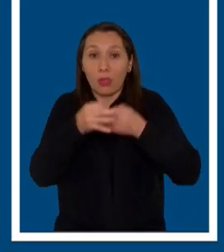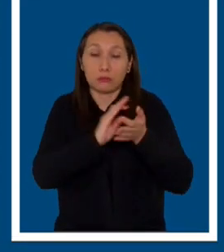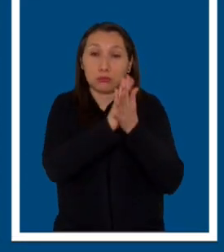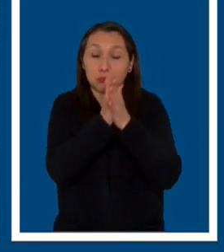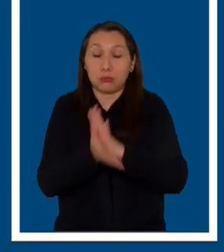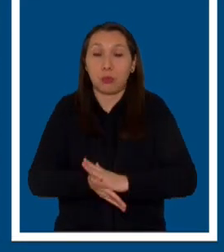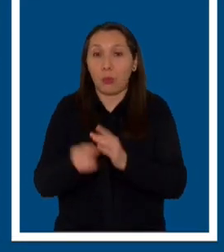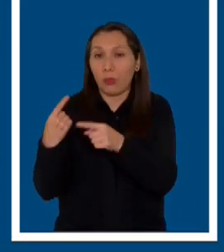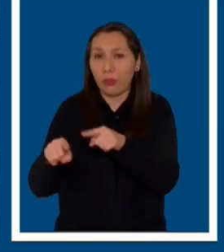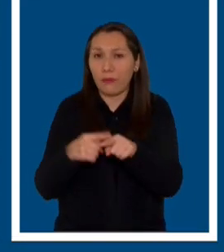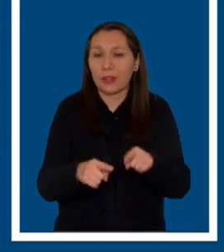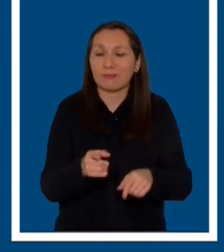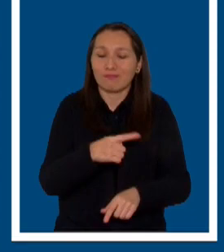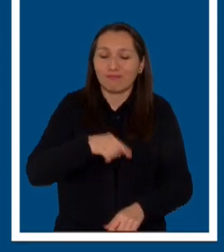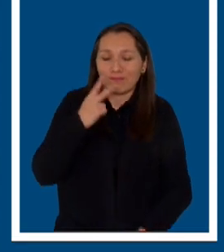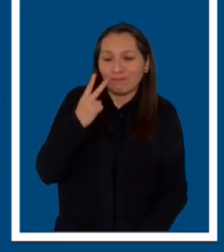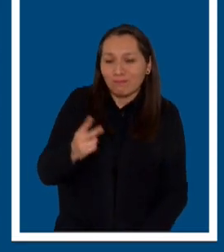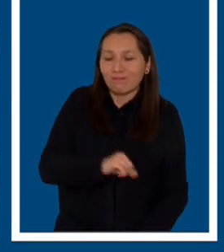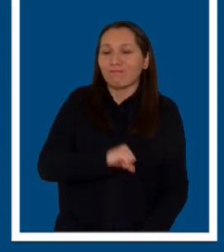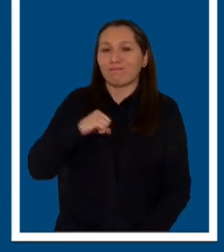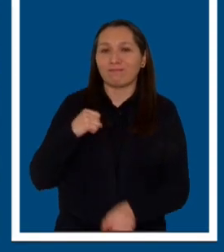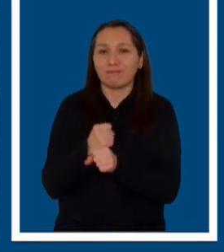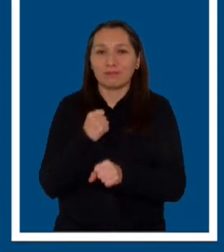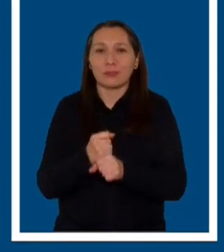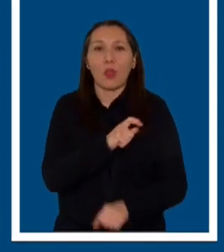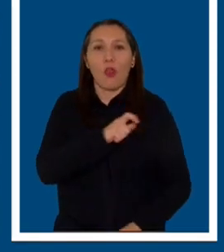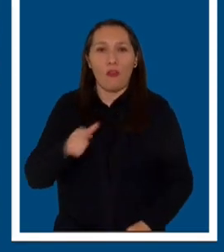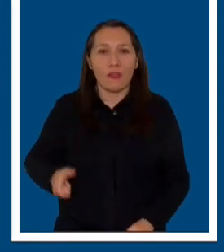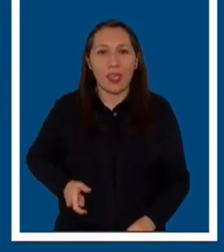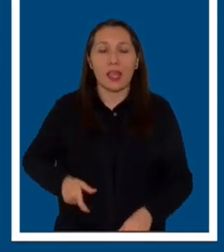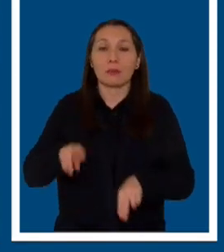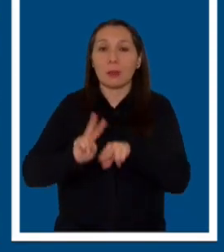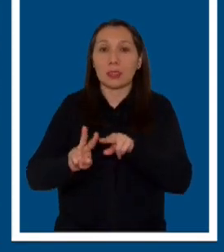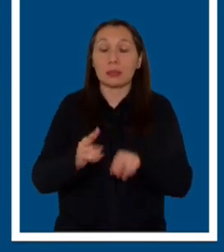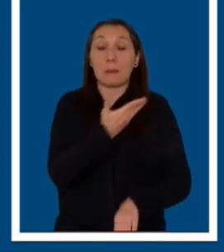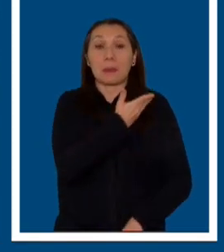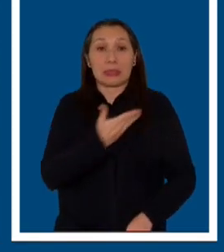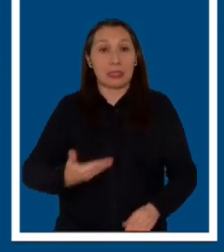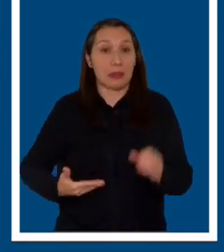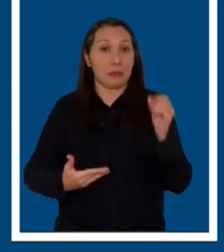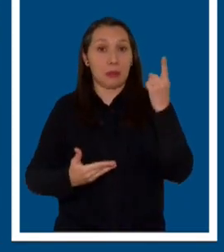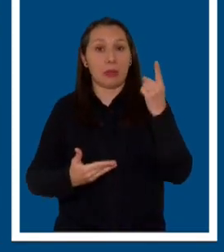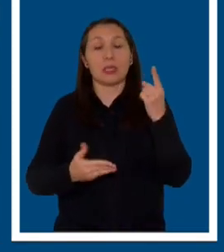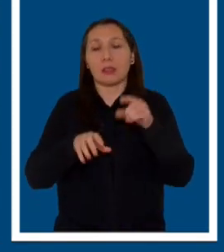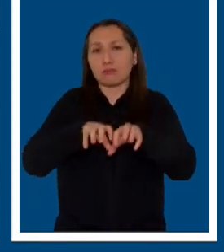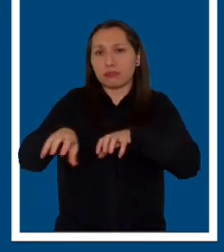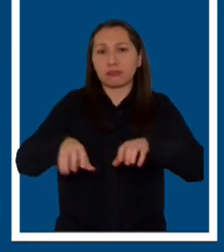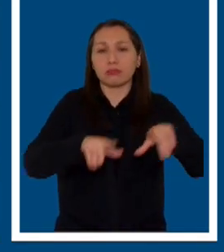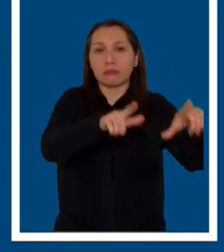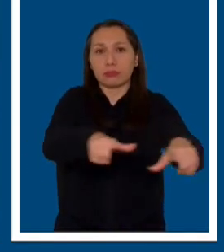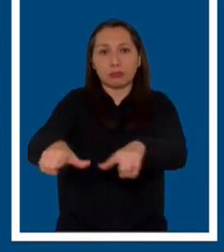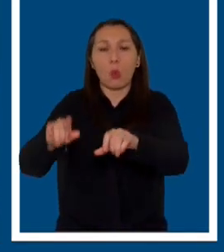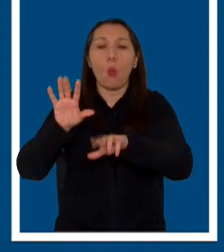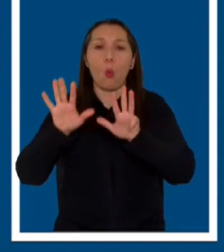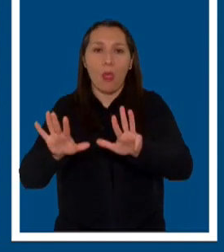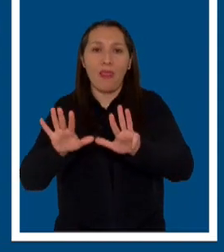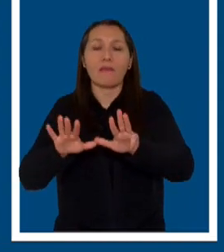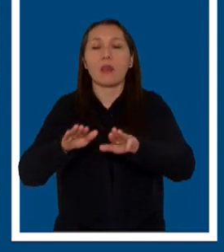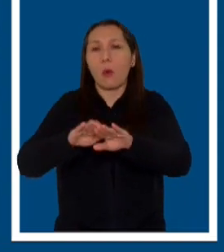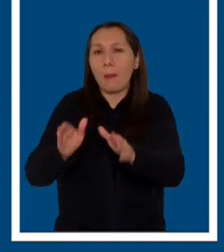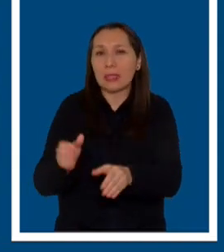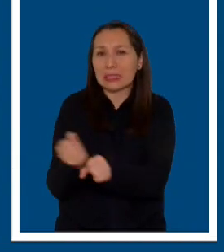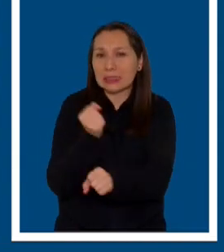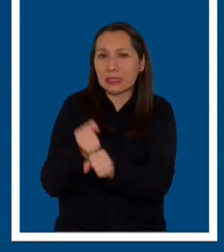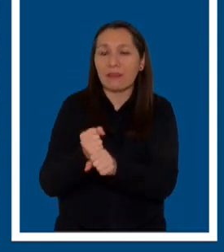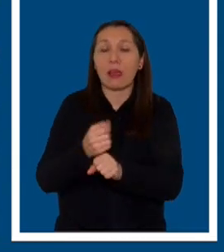es lo que nos pone orgulloso del trabajo como gobierno que hemos hecho desde presidencia que armó nueve mesas desde mayo del año